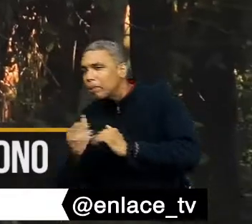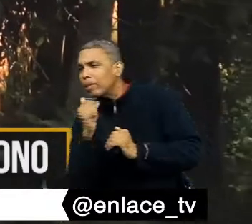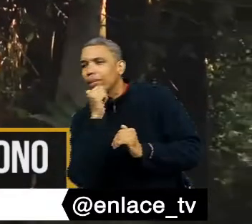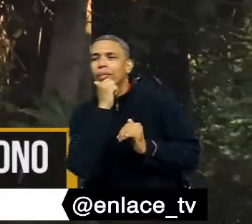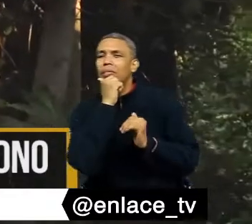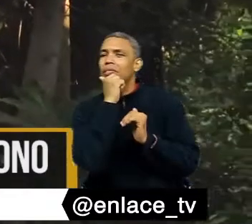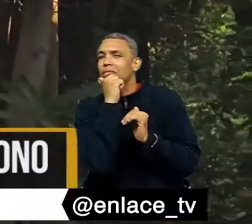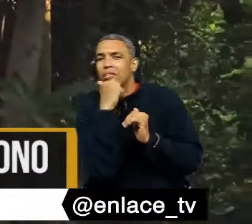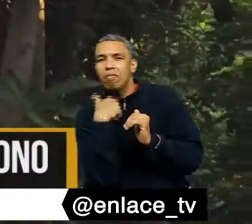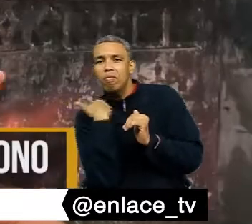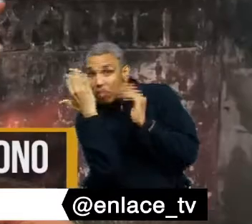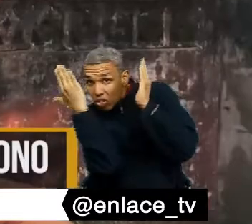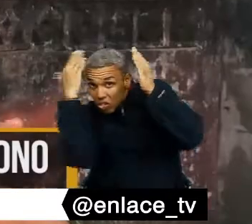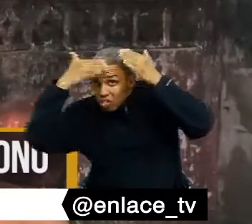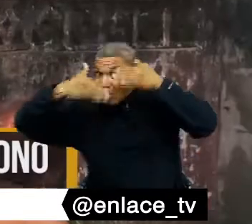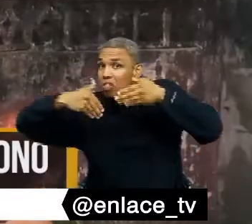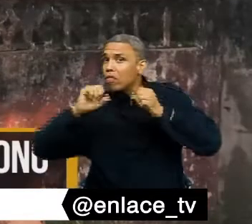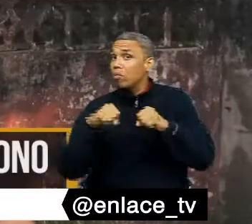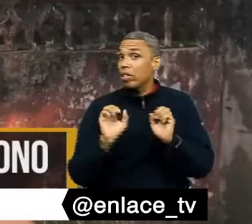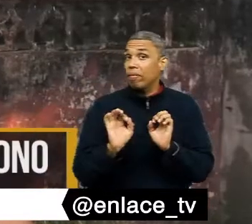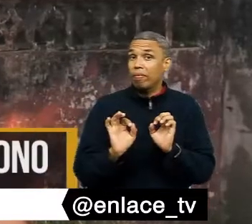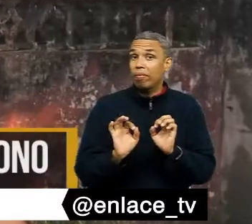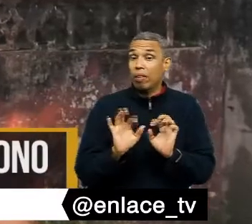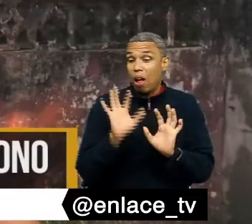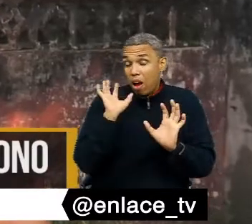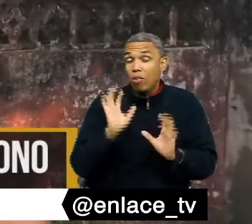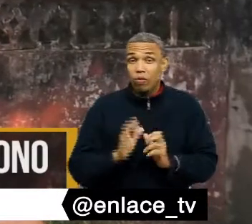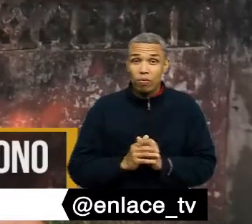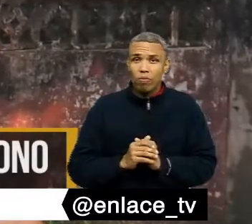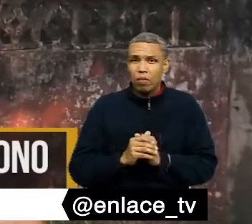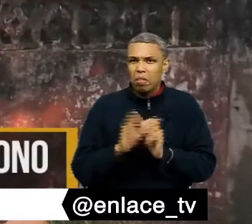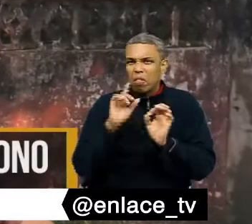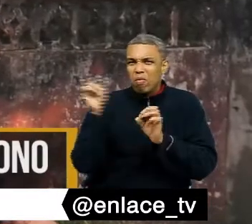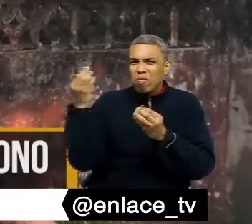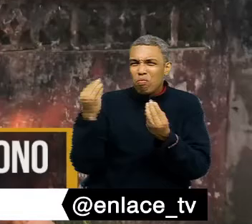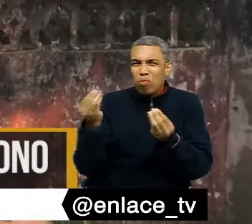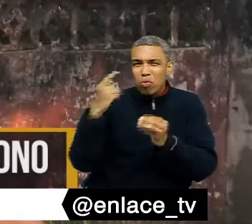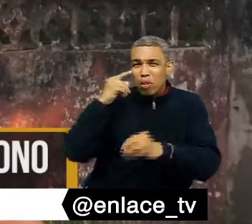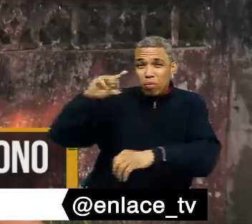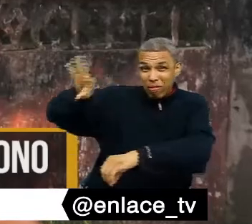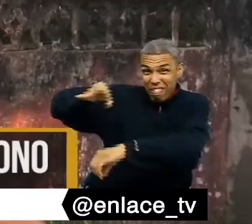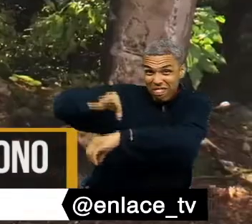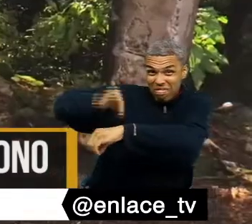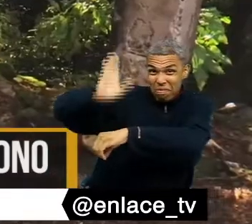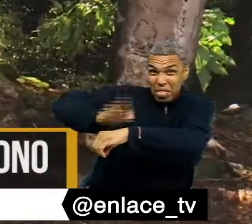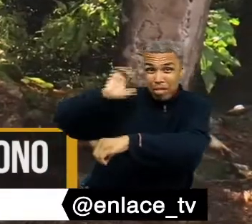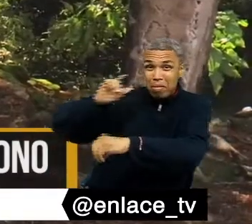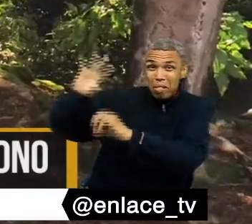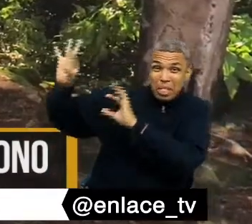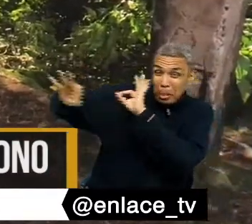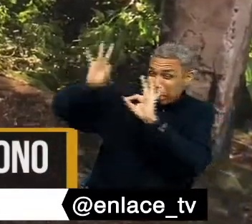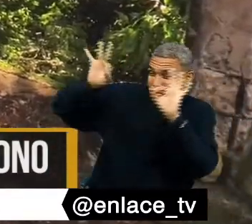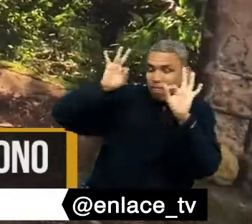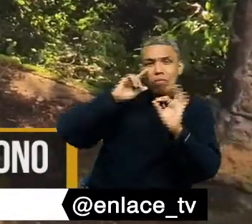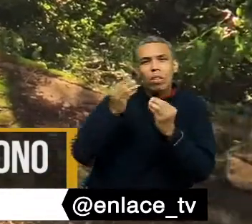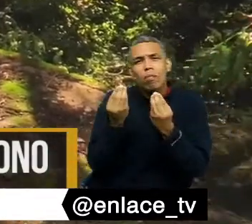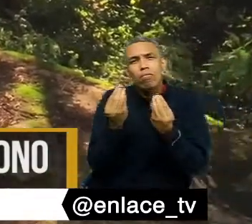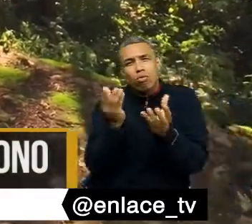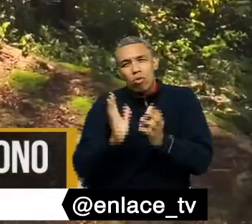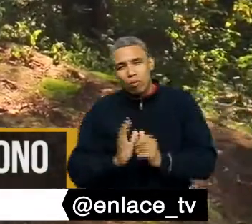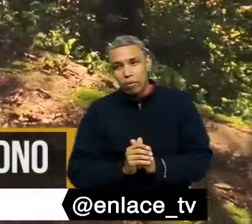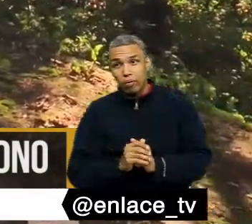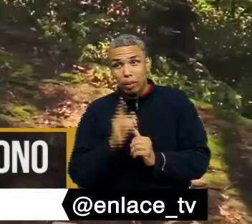y perfectamente cualquiera puede también esconderse ahí o prestarse para muchas cosas. Hasta en basurero se ha vuelto este